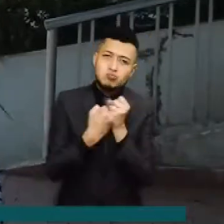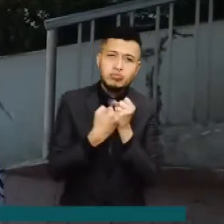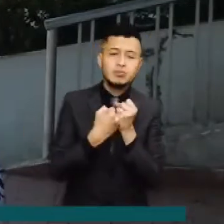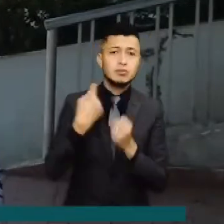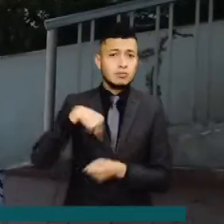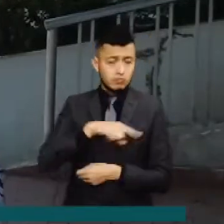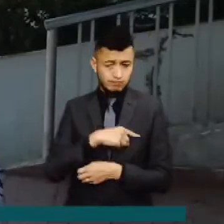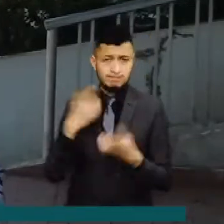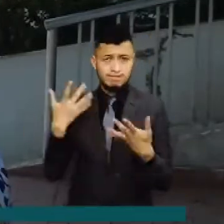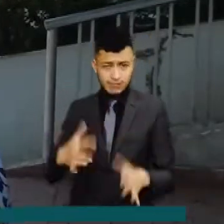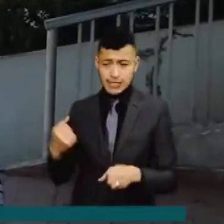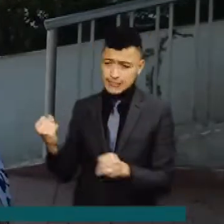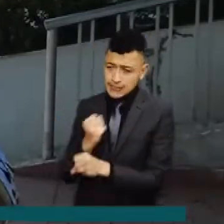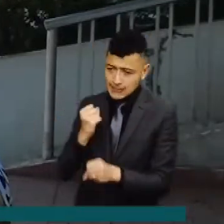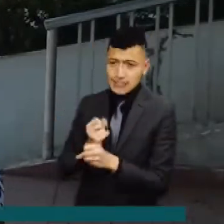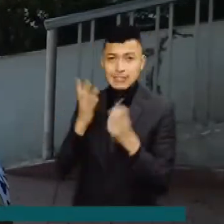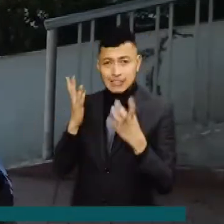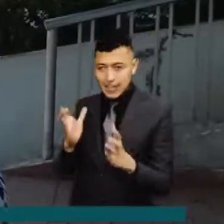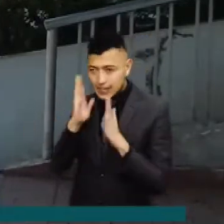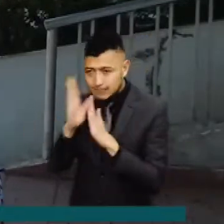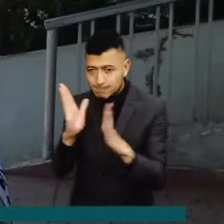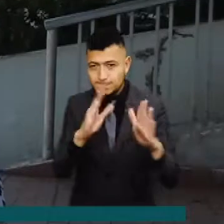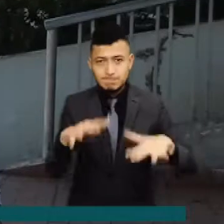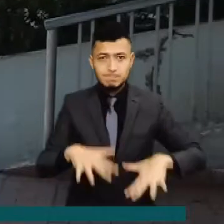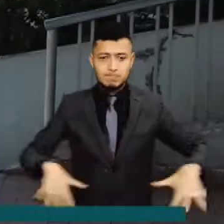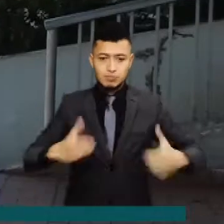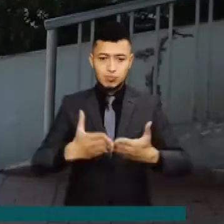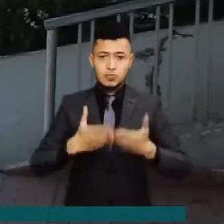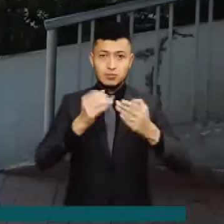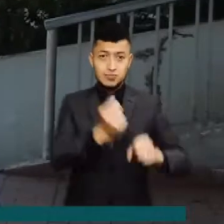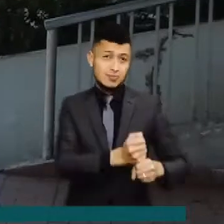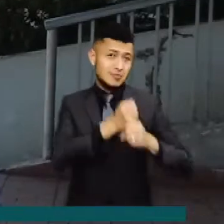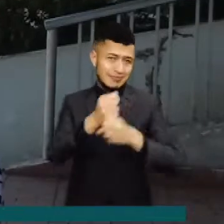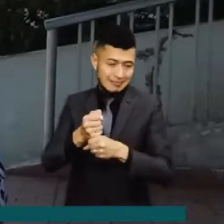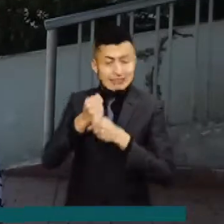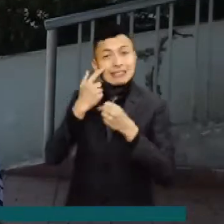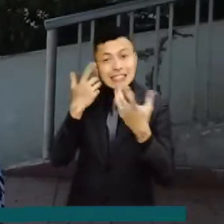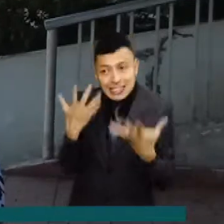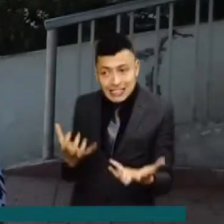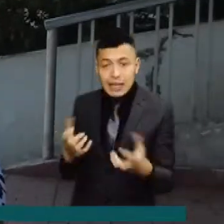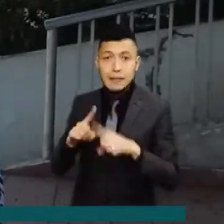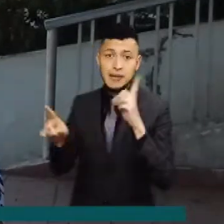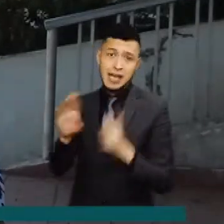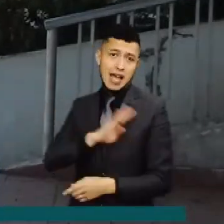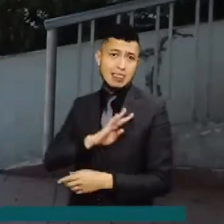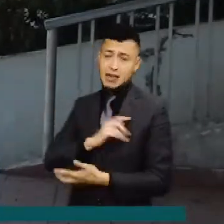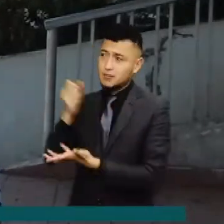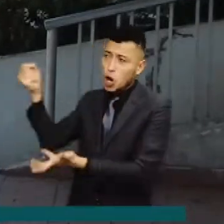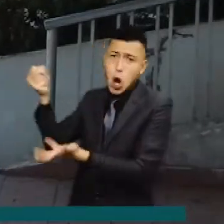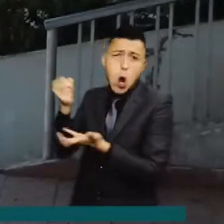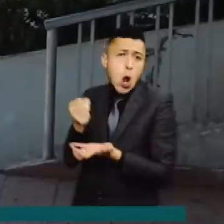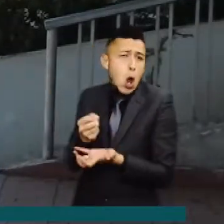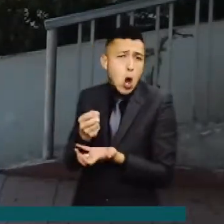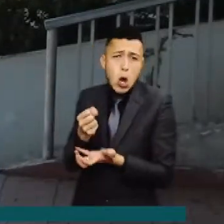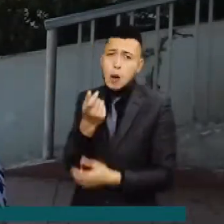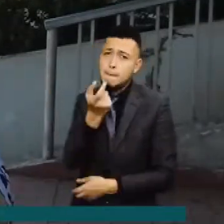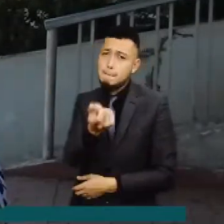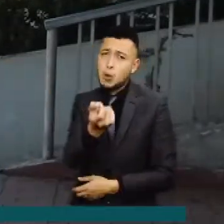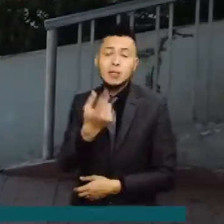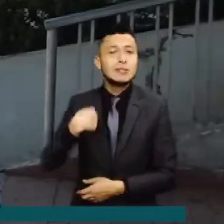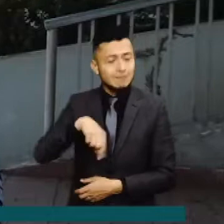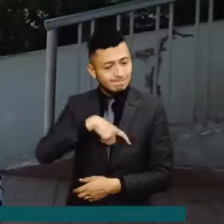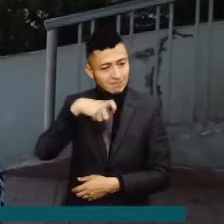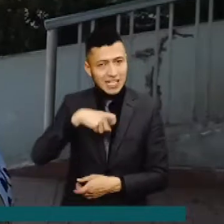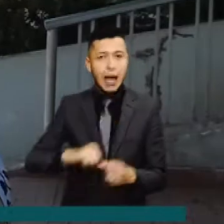colaboren con actividades. Hemos trabajado, queremos llegarle a cada rincón de Puerto Carreño, pero pues como todos sabemos los recursos de la alcaldía pues son